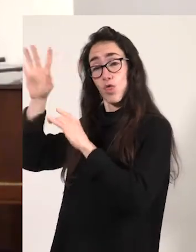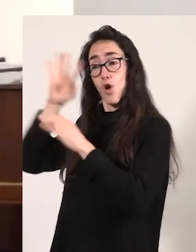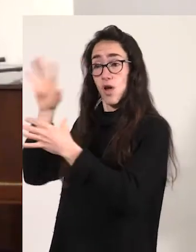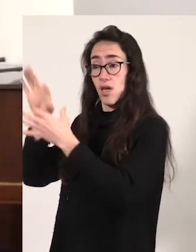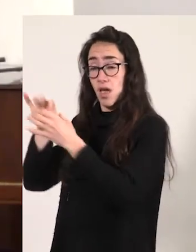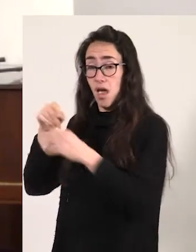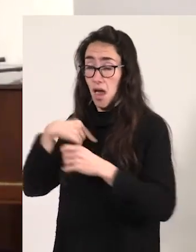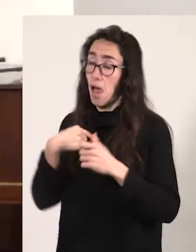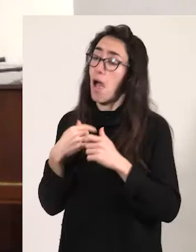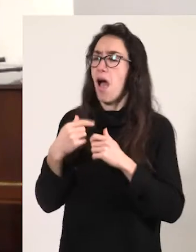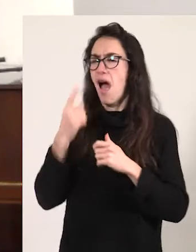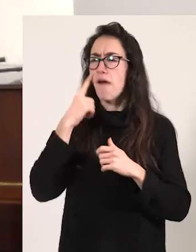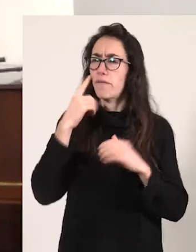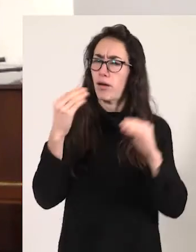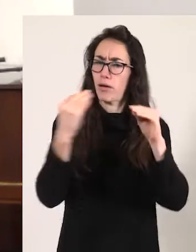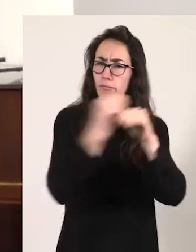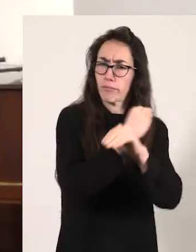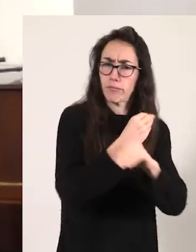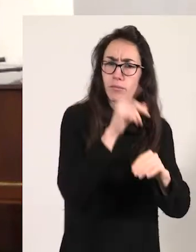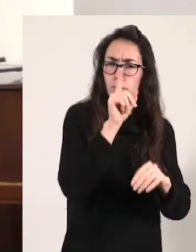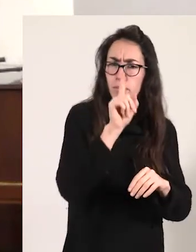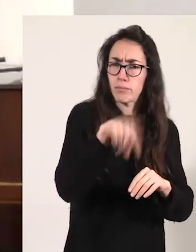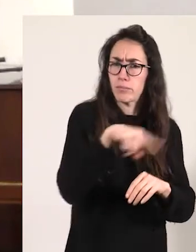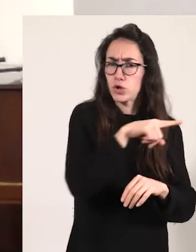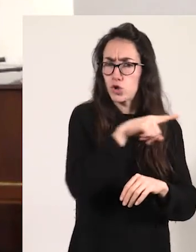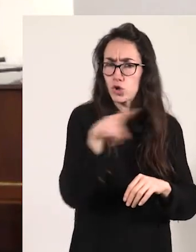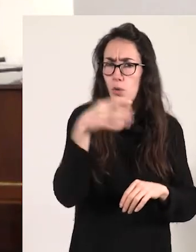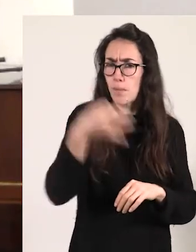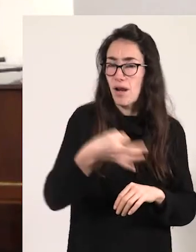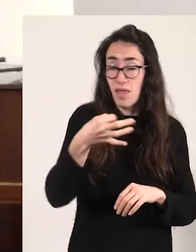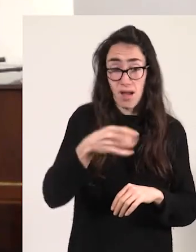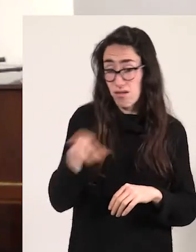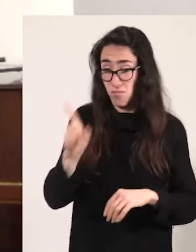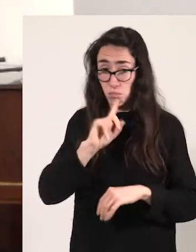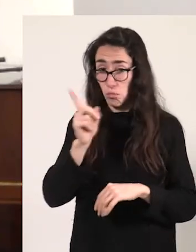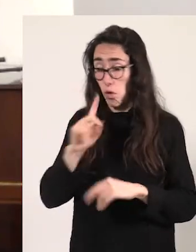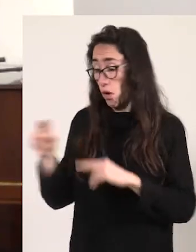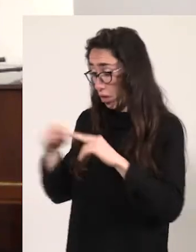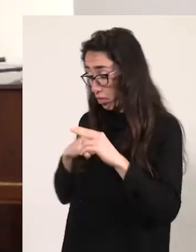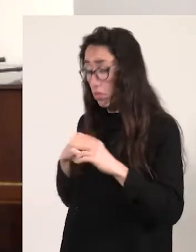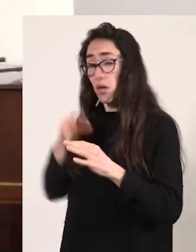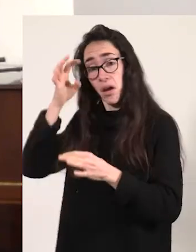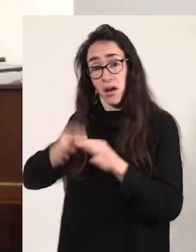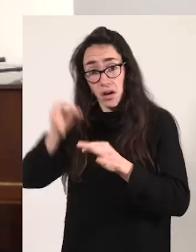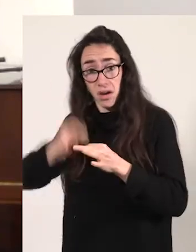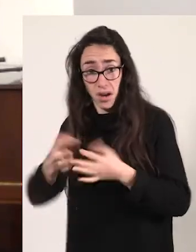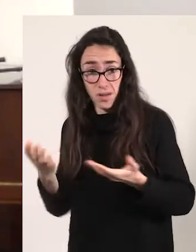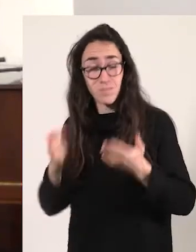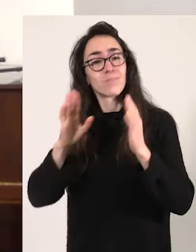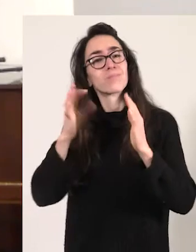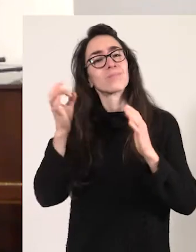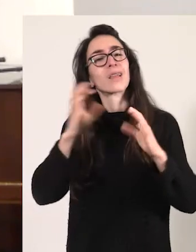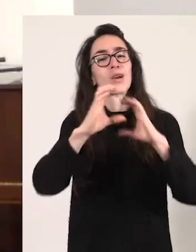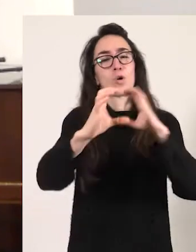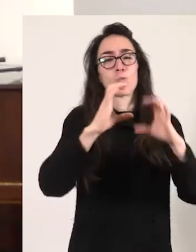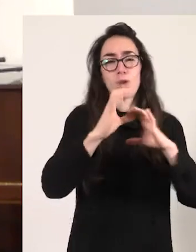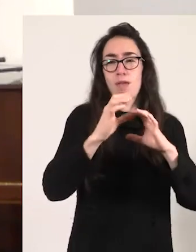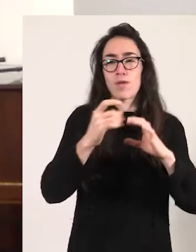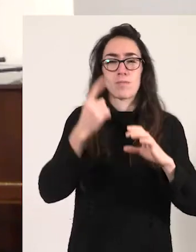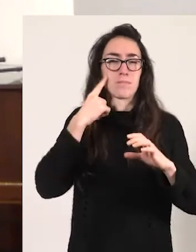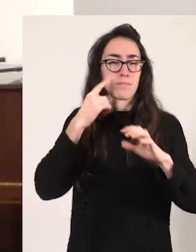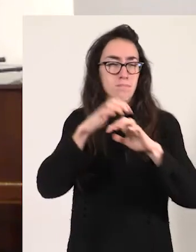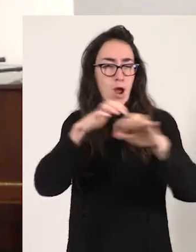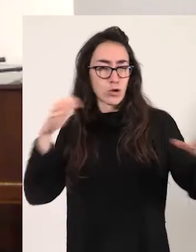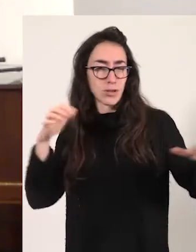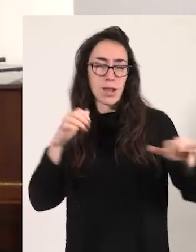afines ideológicamente, se va a ir a mirar a maldita hemeroteca o a Stop Bulos a ver si eso es verdad? No. Entonces, los medios de comunicación